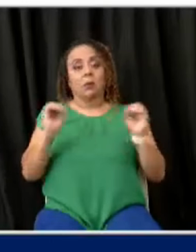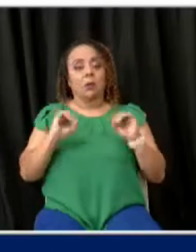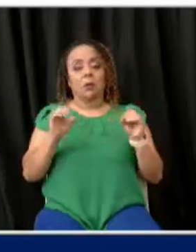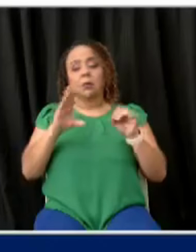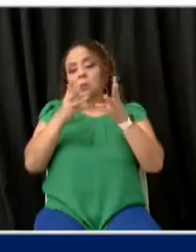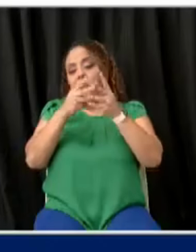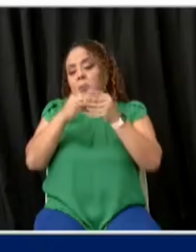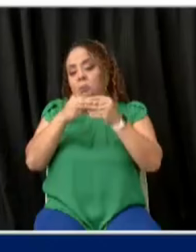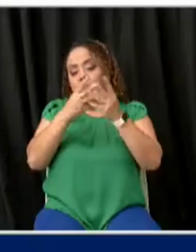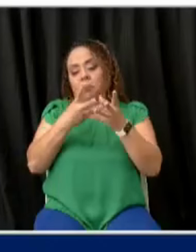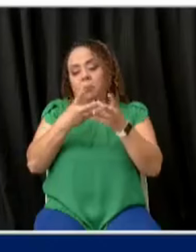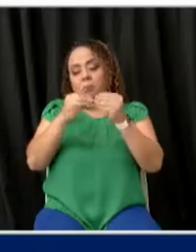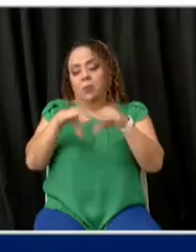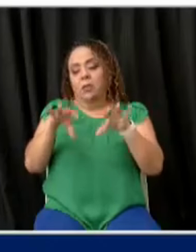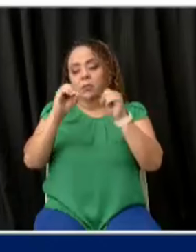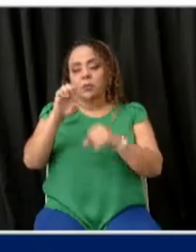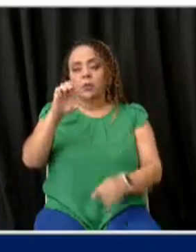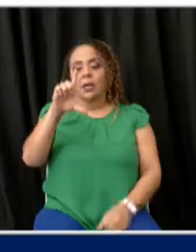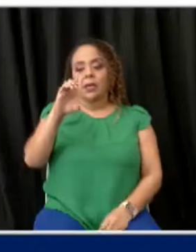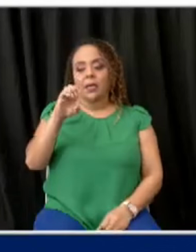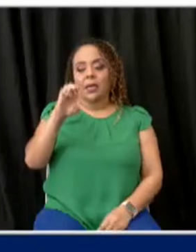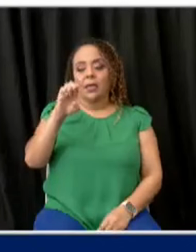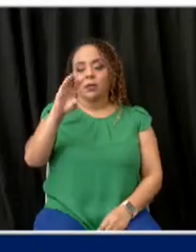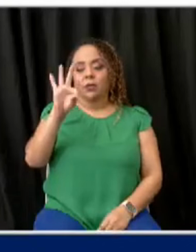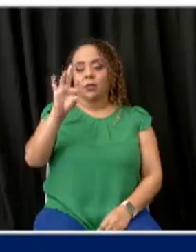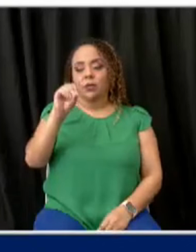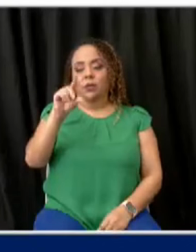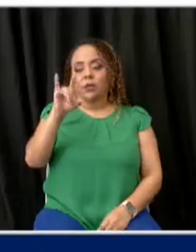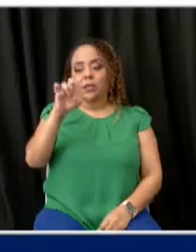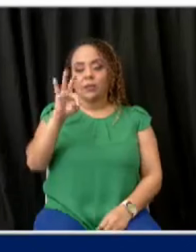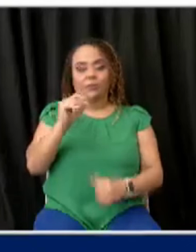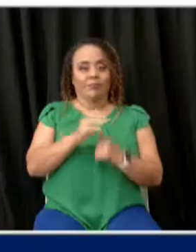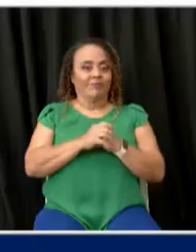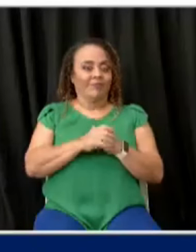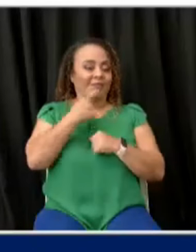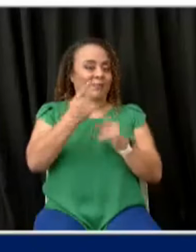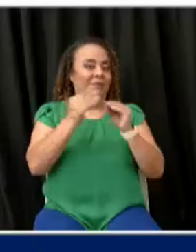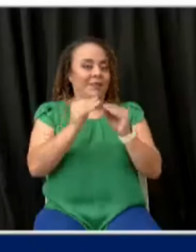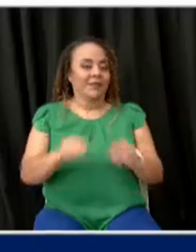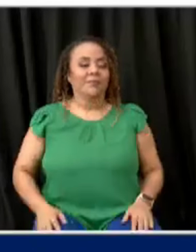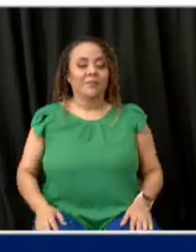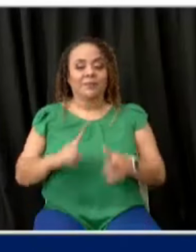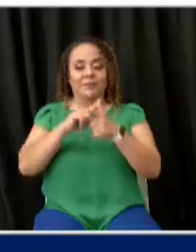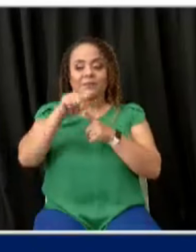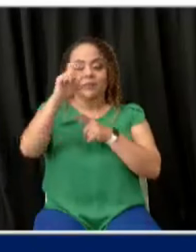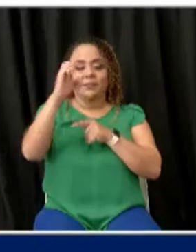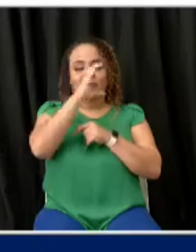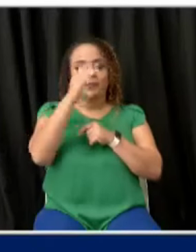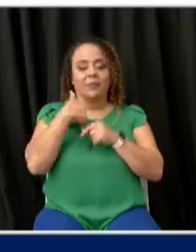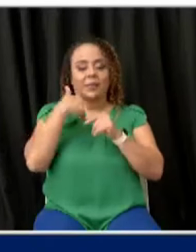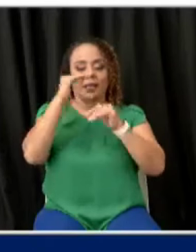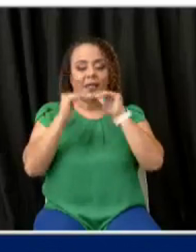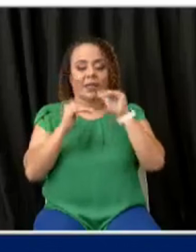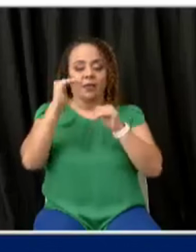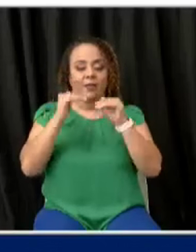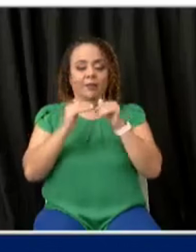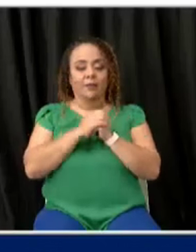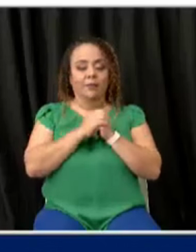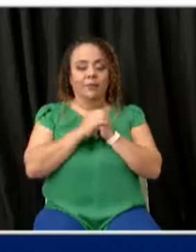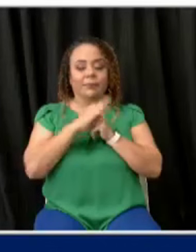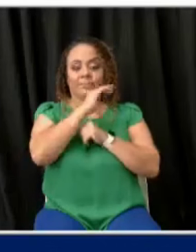perdiendo mucho electrolito, pues entonces le estamos metiendo más. Entonces, lo que tenemos que buscar es tener un equilibrio. Y